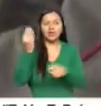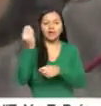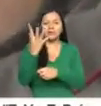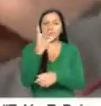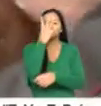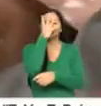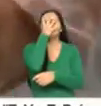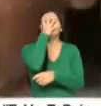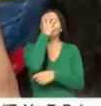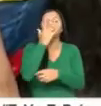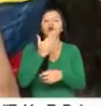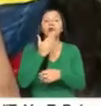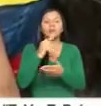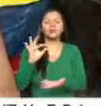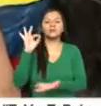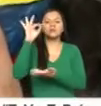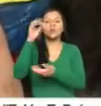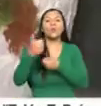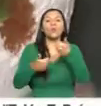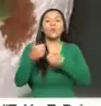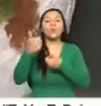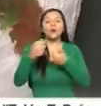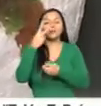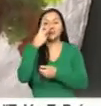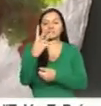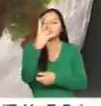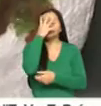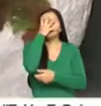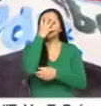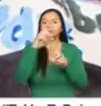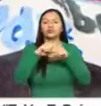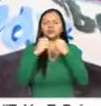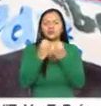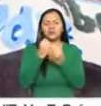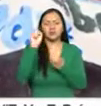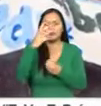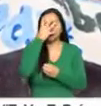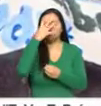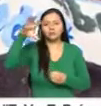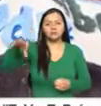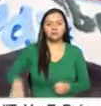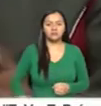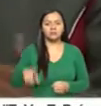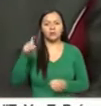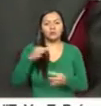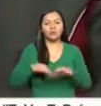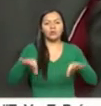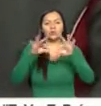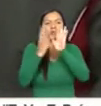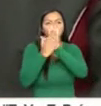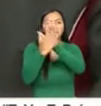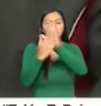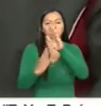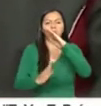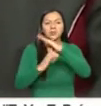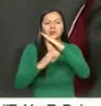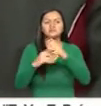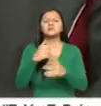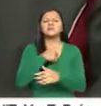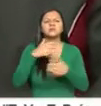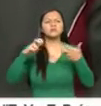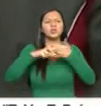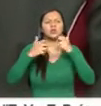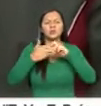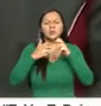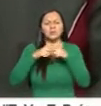caretas temáticas para representar cuáles son las máscaras que la sociedad debe quitarse para construir la paz. Planteo esta problemática